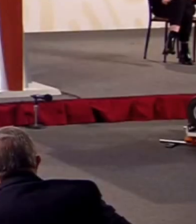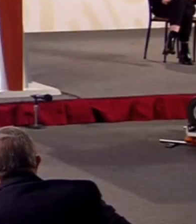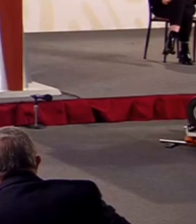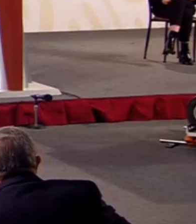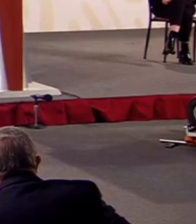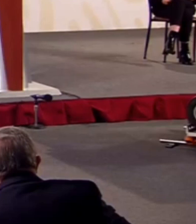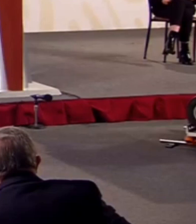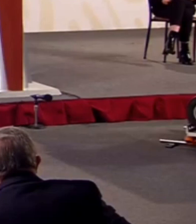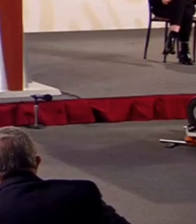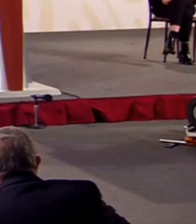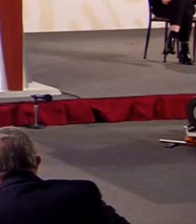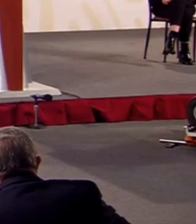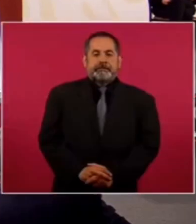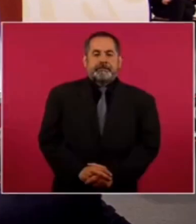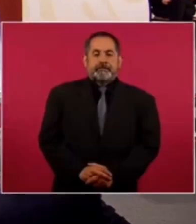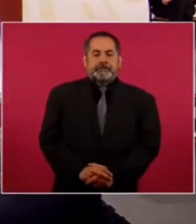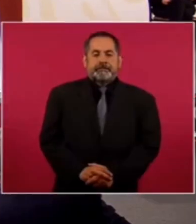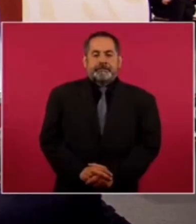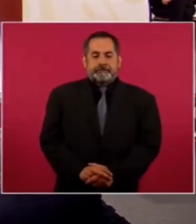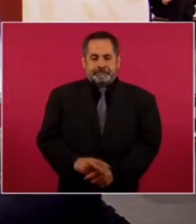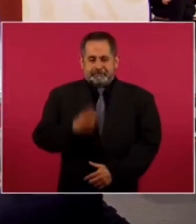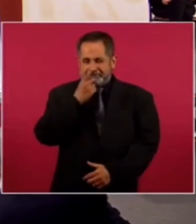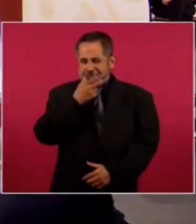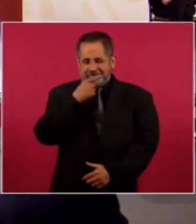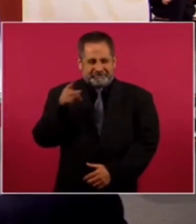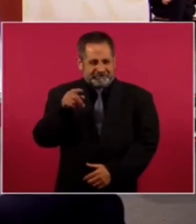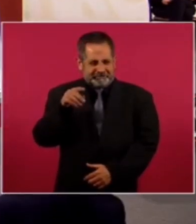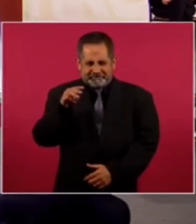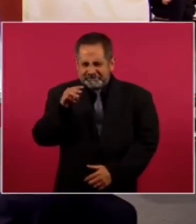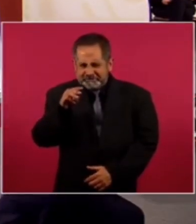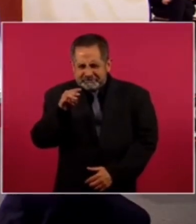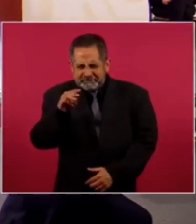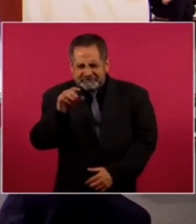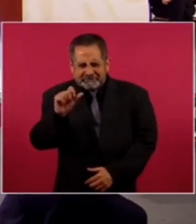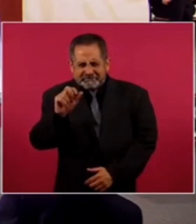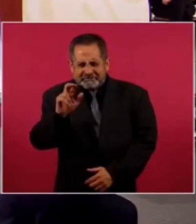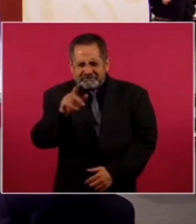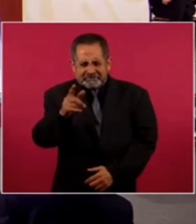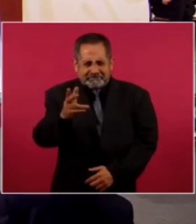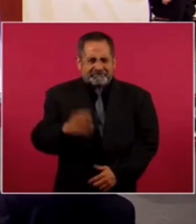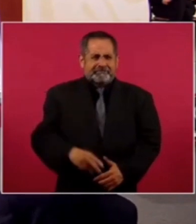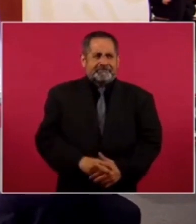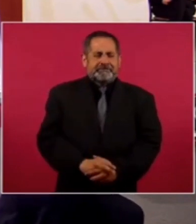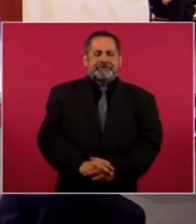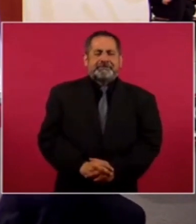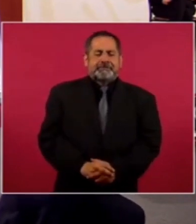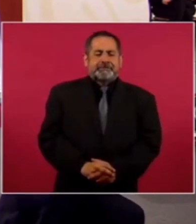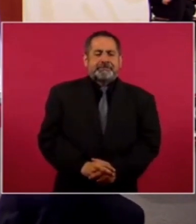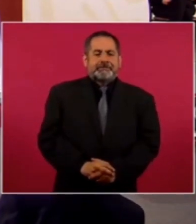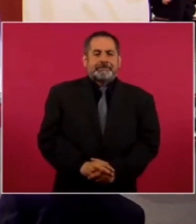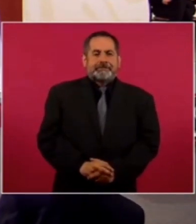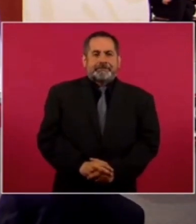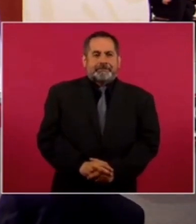Max Kaiser Aranda, analista político y ex subsecretario de Responsabilidades Administrativas y Contrataciones